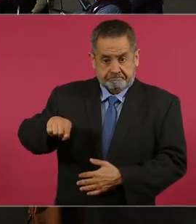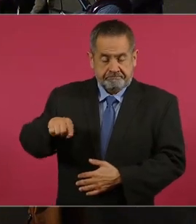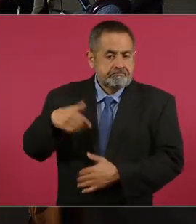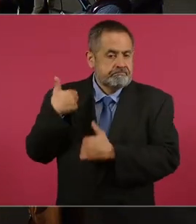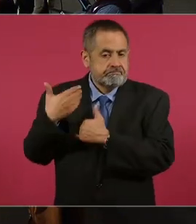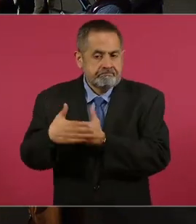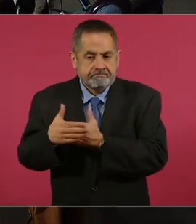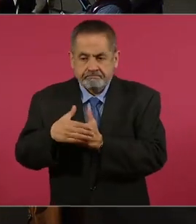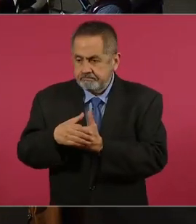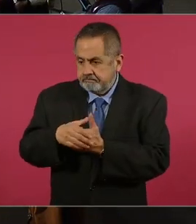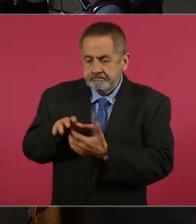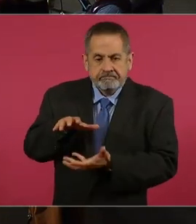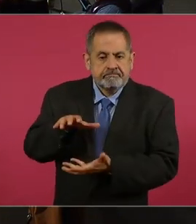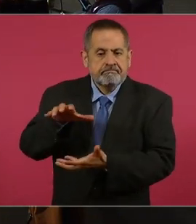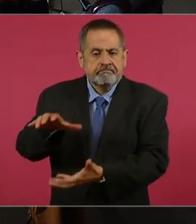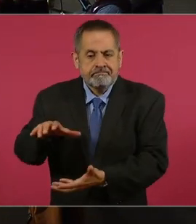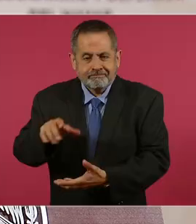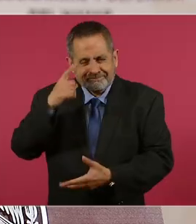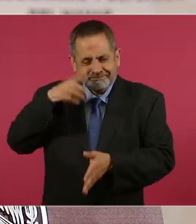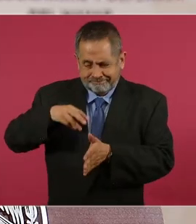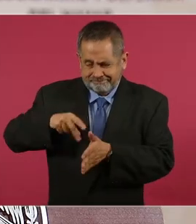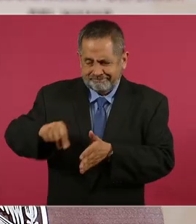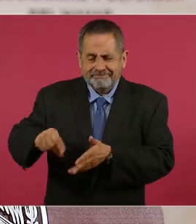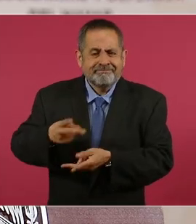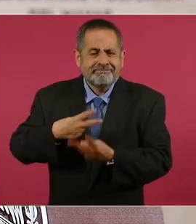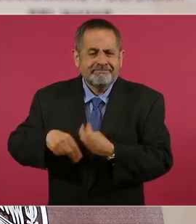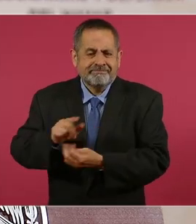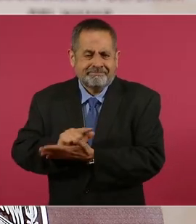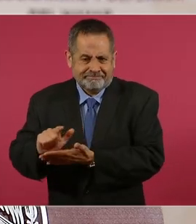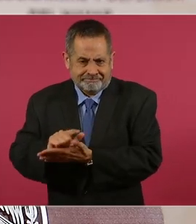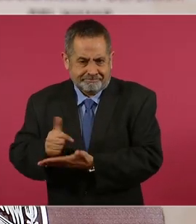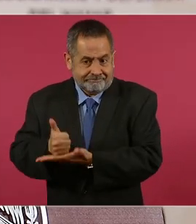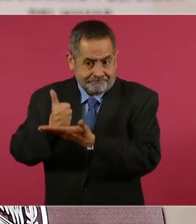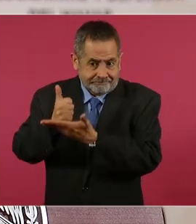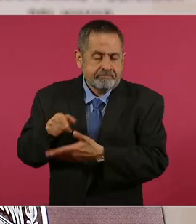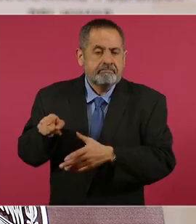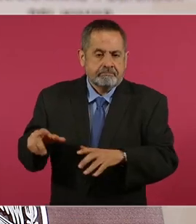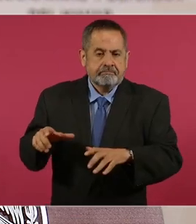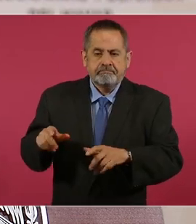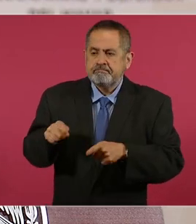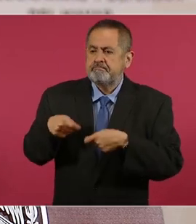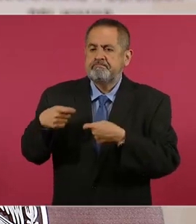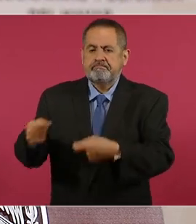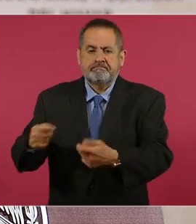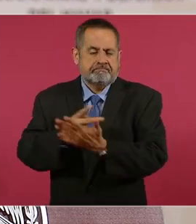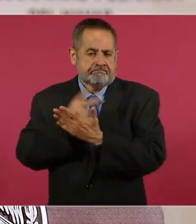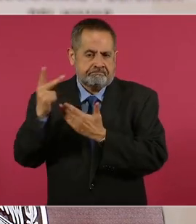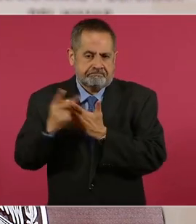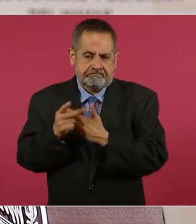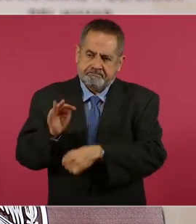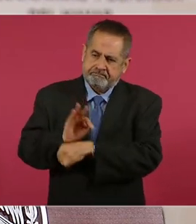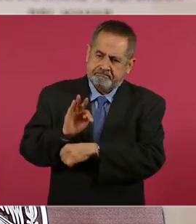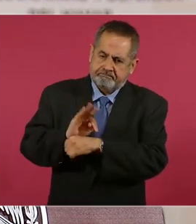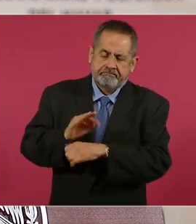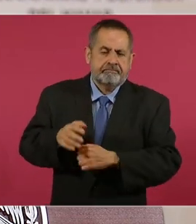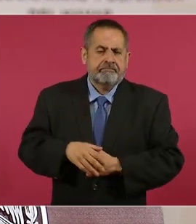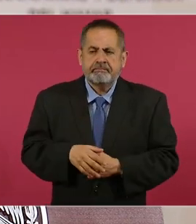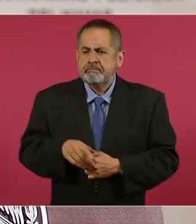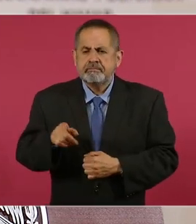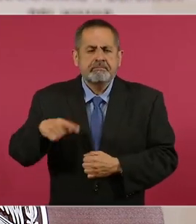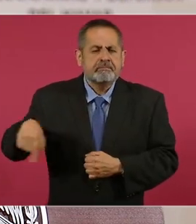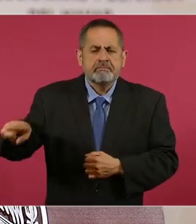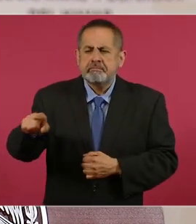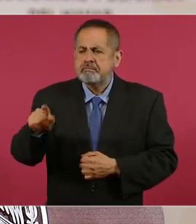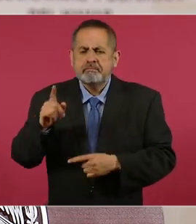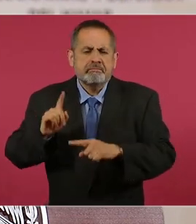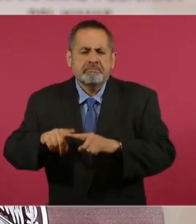recibirán el fertilizante del programa Producción para el Bienestar. ¿A quiénes apoya el programa Producción para el